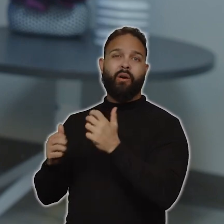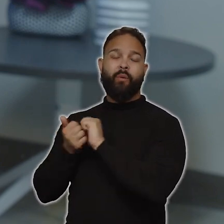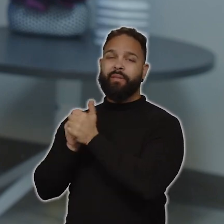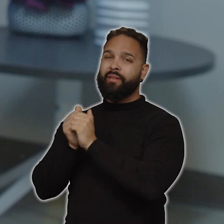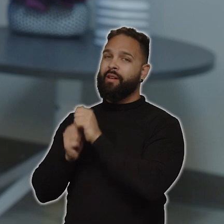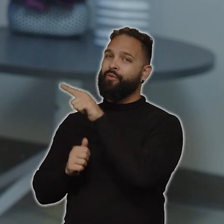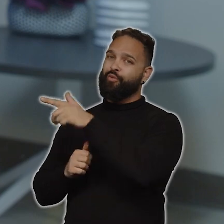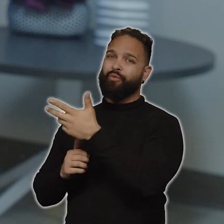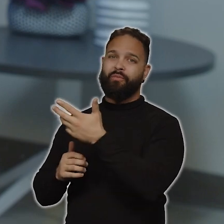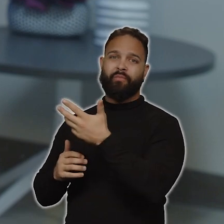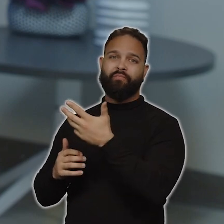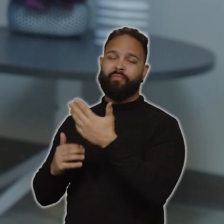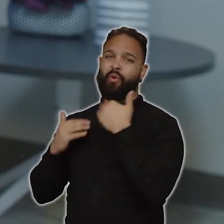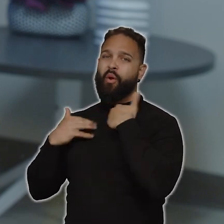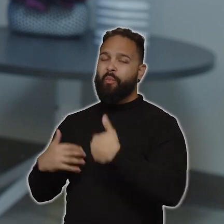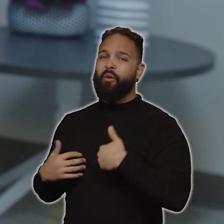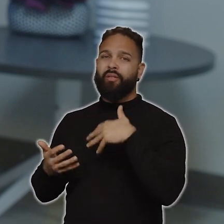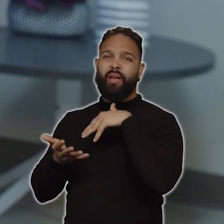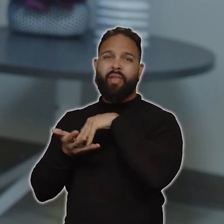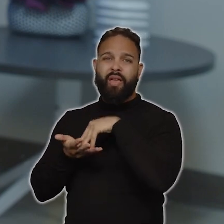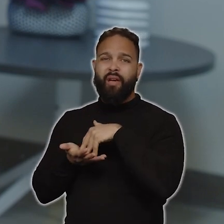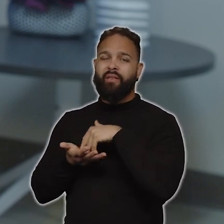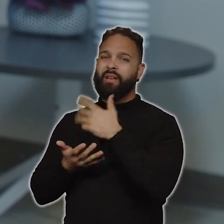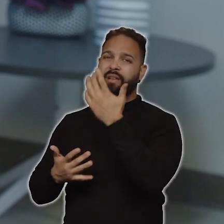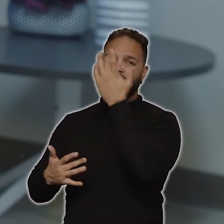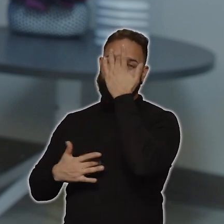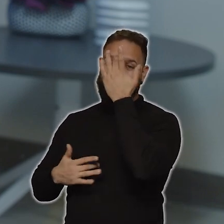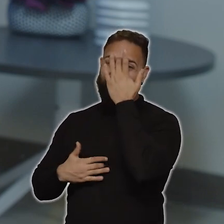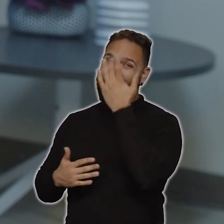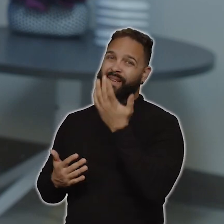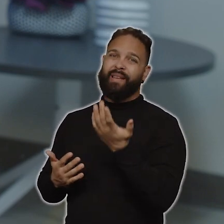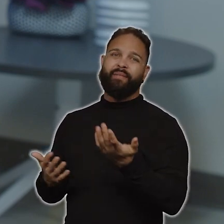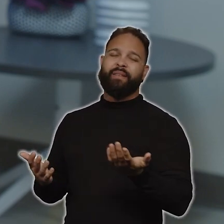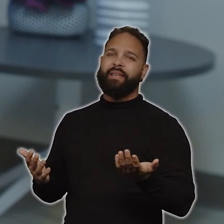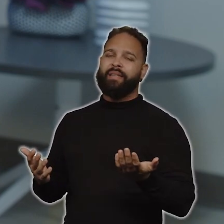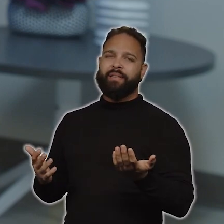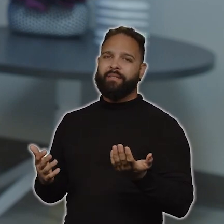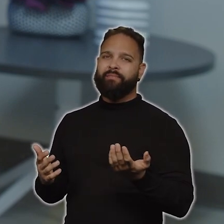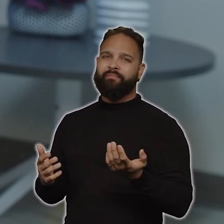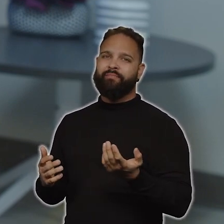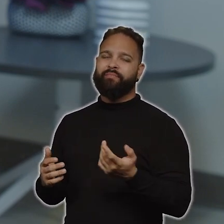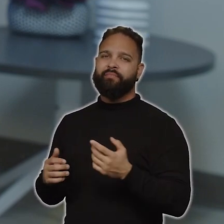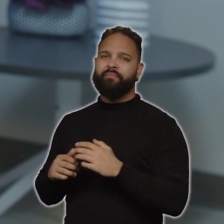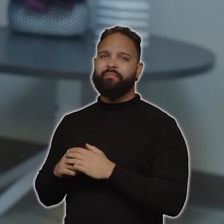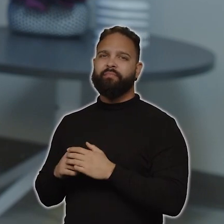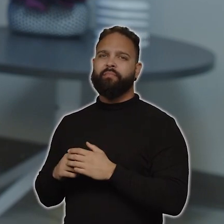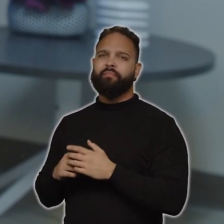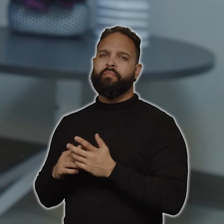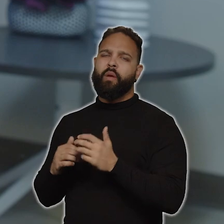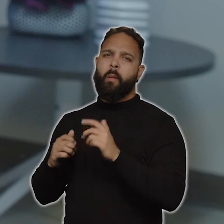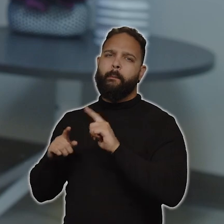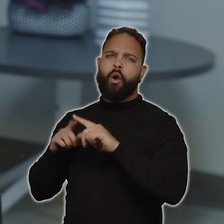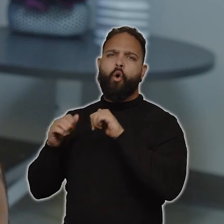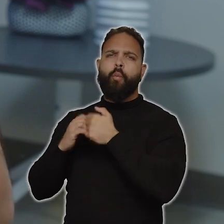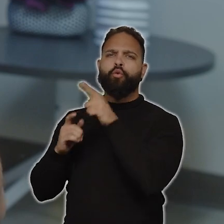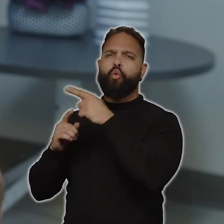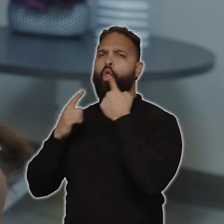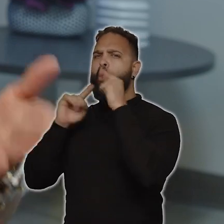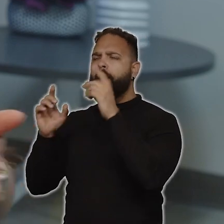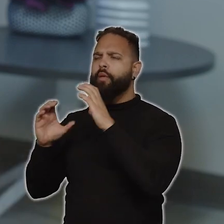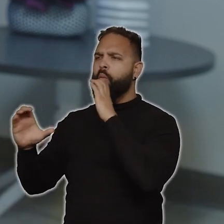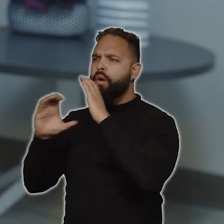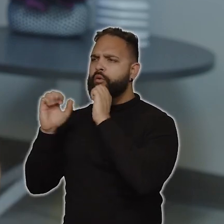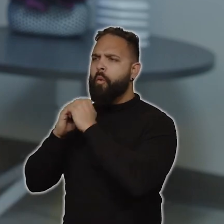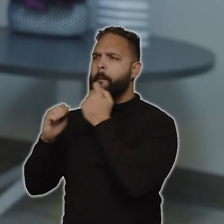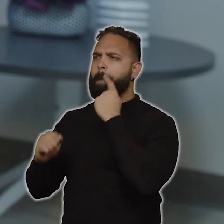tienes tus glóbulos blancos súper altos, ¿verdad? Tuviste que ir a una clínica para que te atendieran, pero ¿cuál fue tu reacción ante eso y cómo